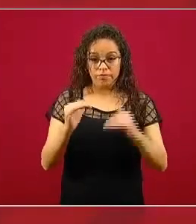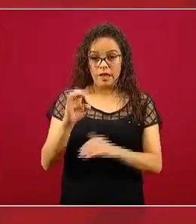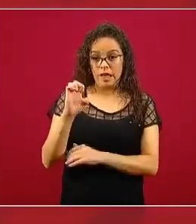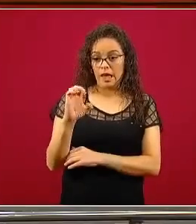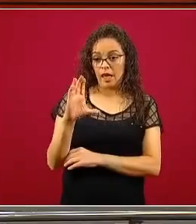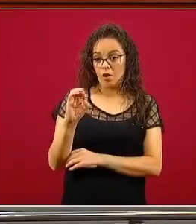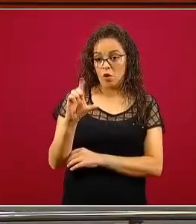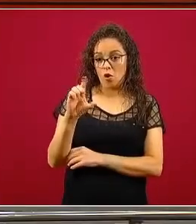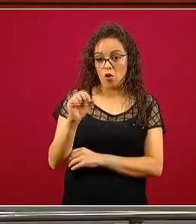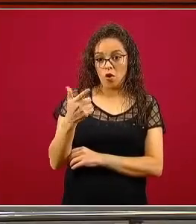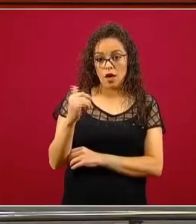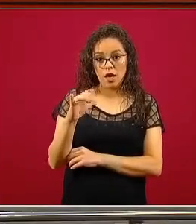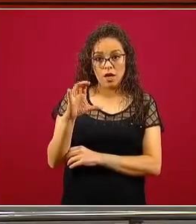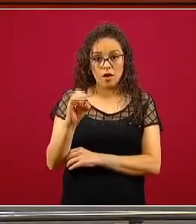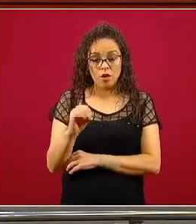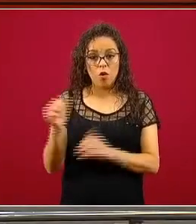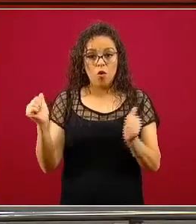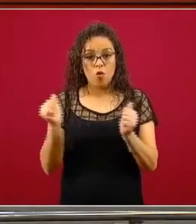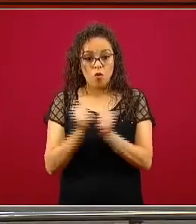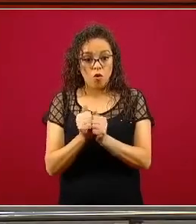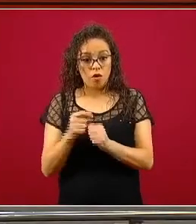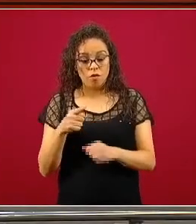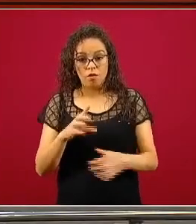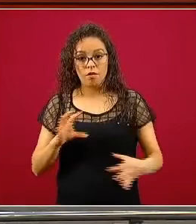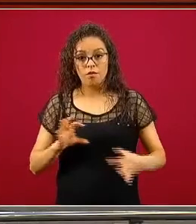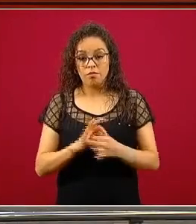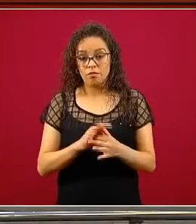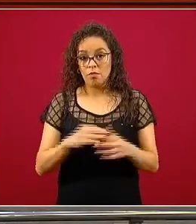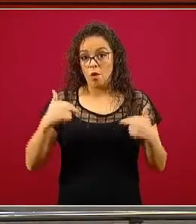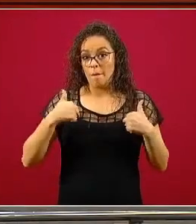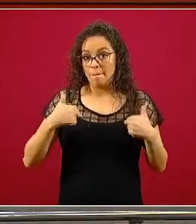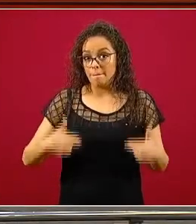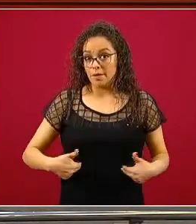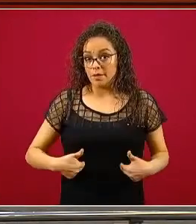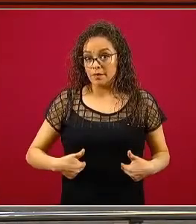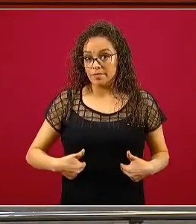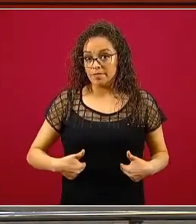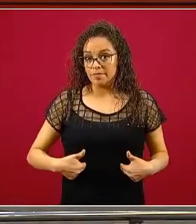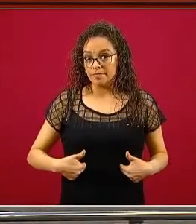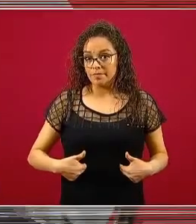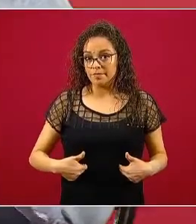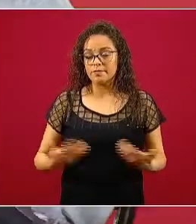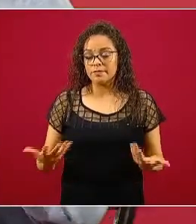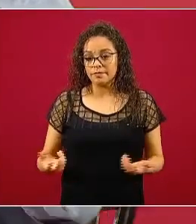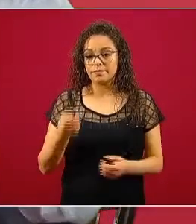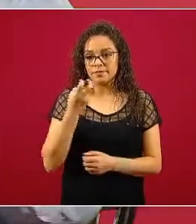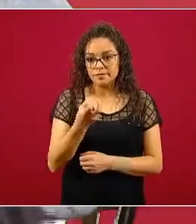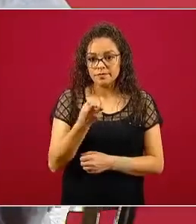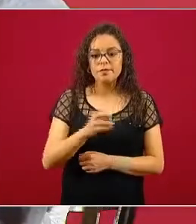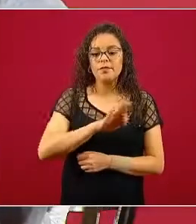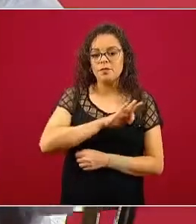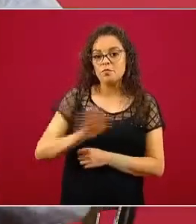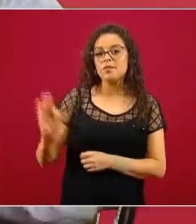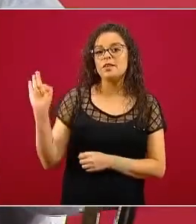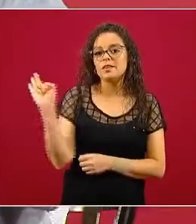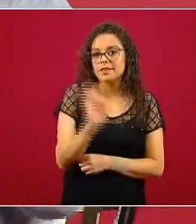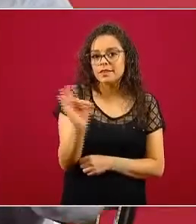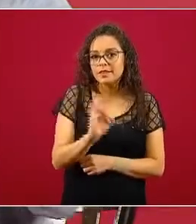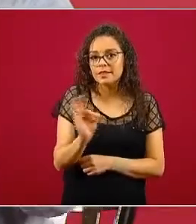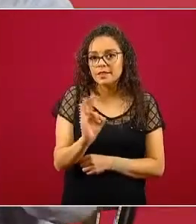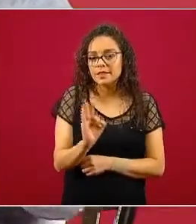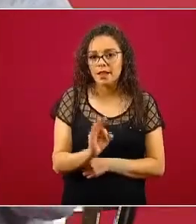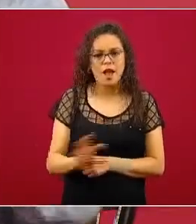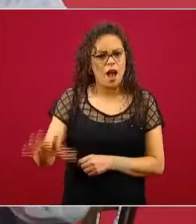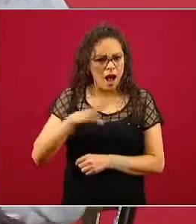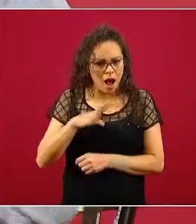este equilibrio ecológico en mucho depende de la inmunidad, se tendrá una condición en donde, a pesar de que el